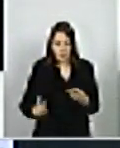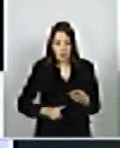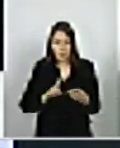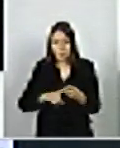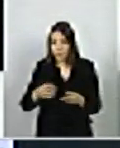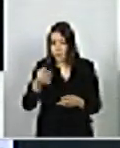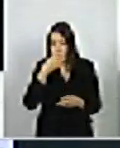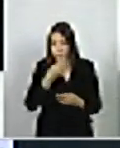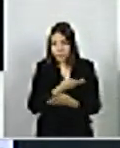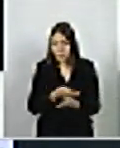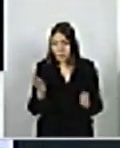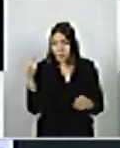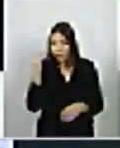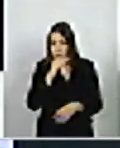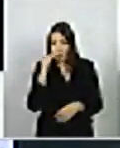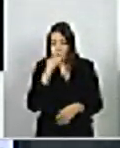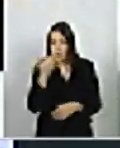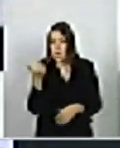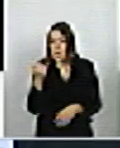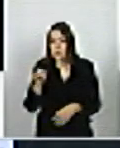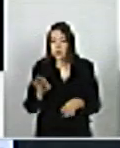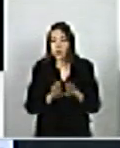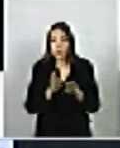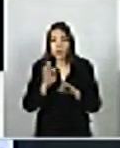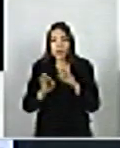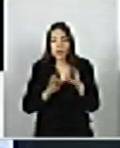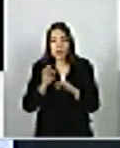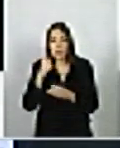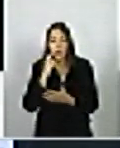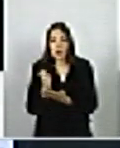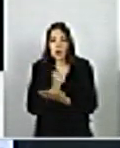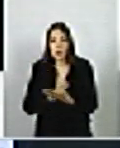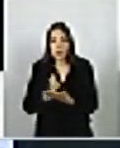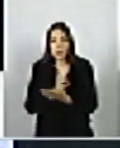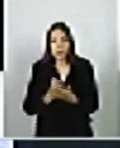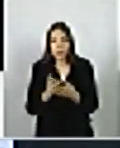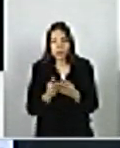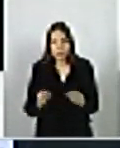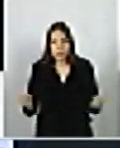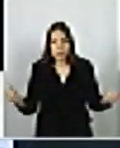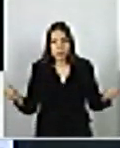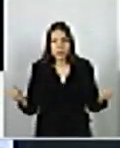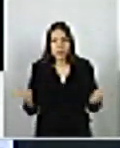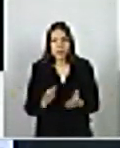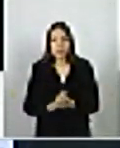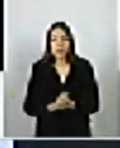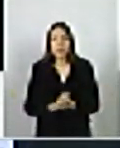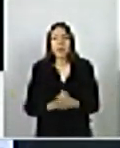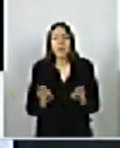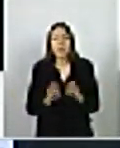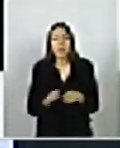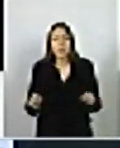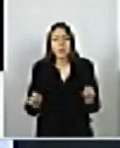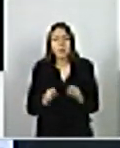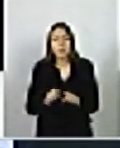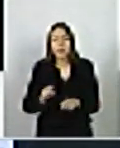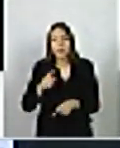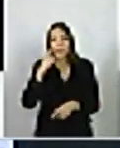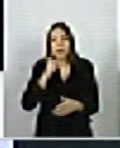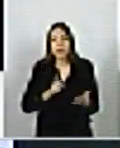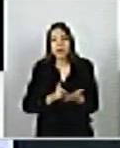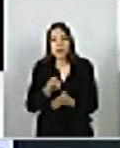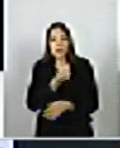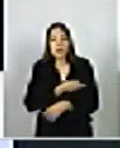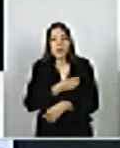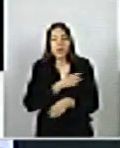gratuitos porque son parte del tratamiento. ¿Y cómo hacemos verdad el derecho a la salud con las